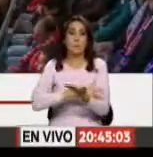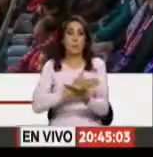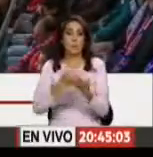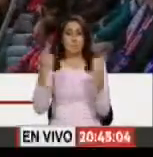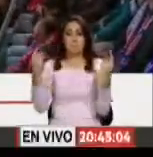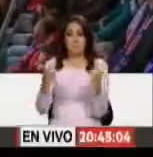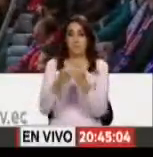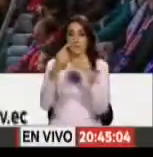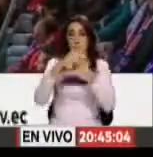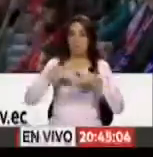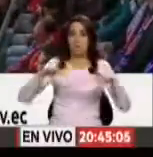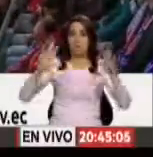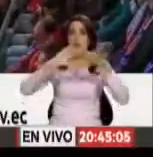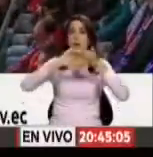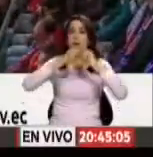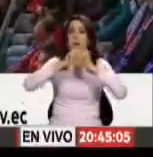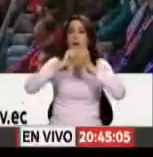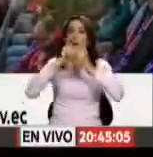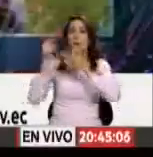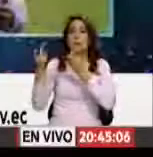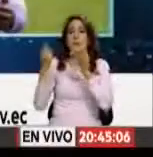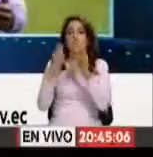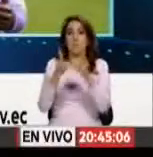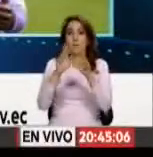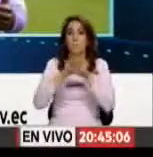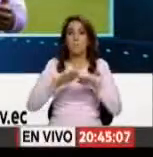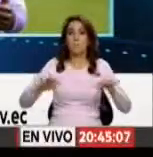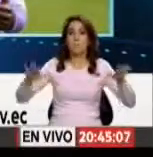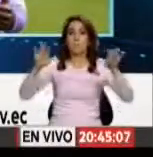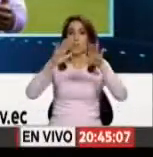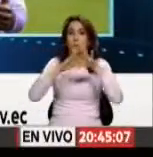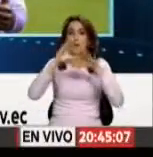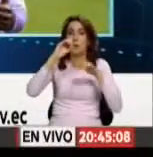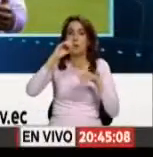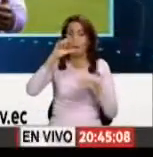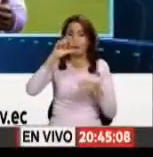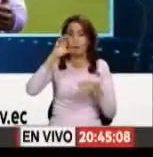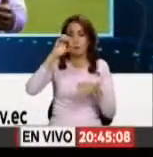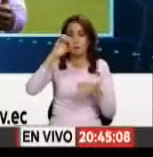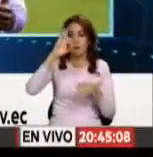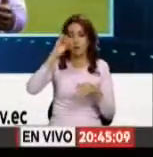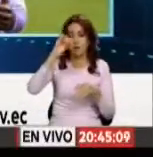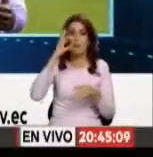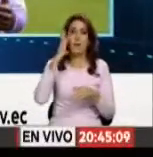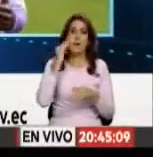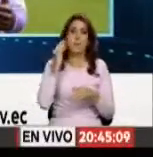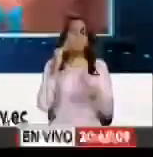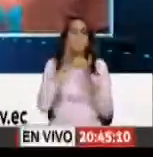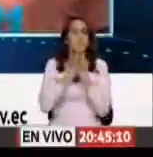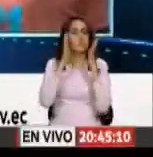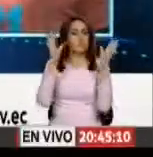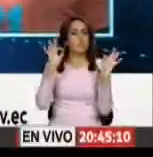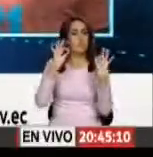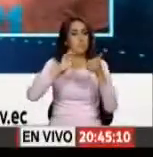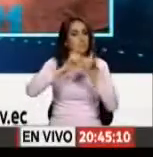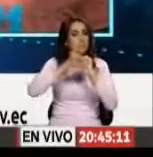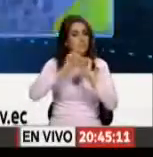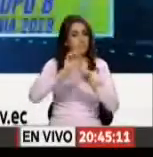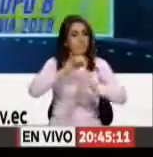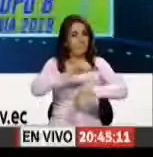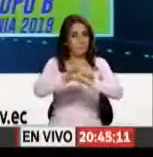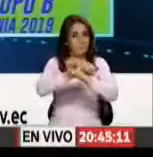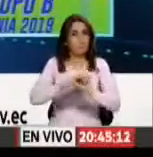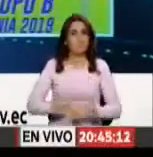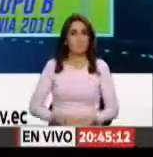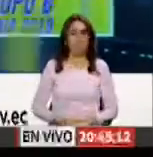El deporte que une a las familias y a los pueblos también será comentado por Calcetín Grueso. Tiene mucha experiencia en el campo del juego.